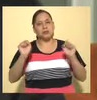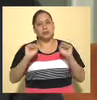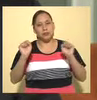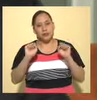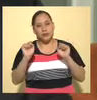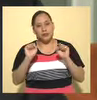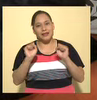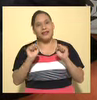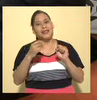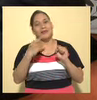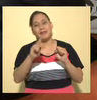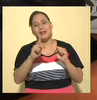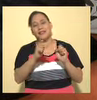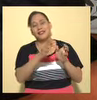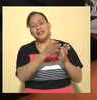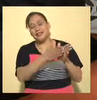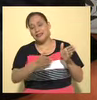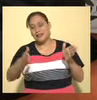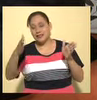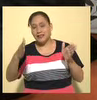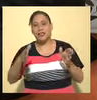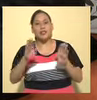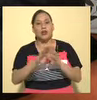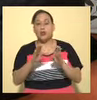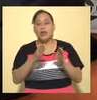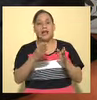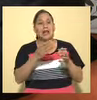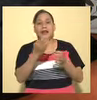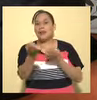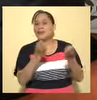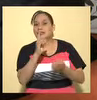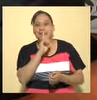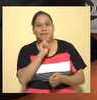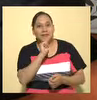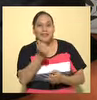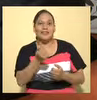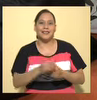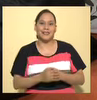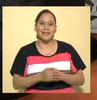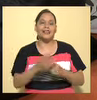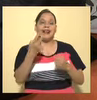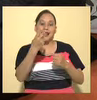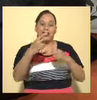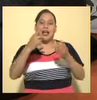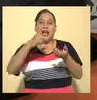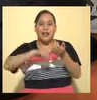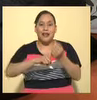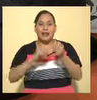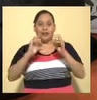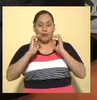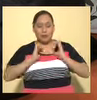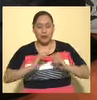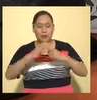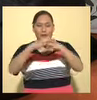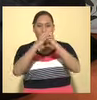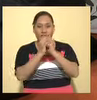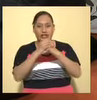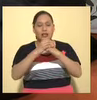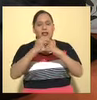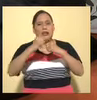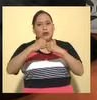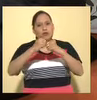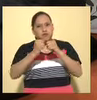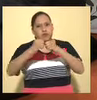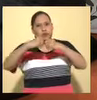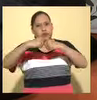viene de un periodo muy largo de no realizar actividad física, uh-huh, y obviamente esta fricción que se ejerce a nivel de la rodilla es la